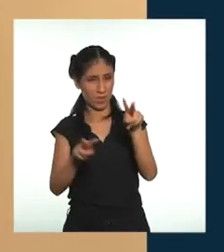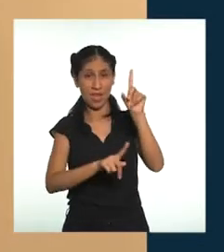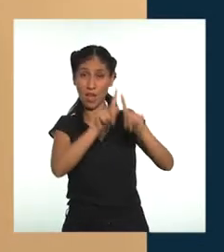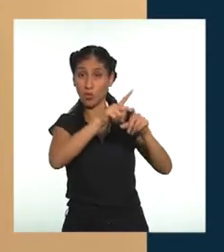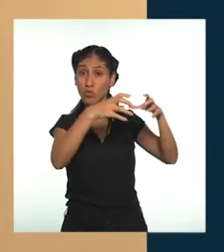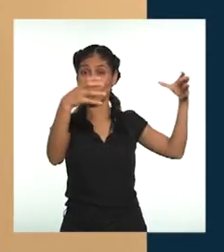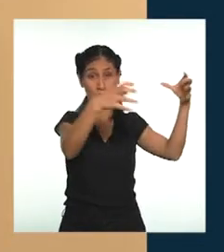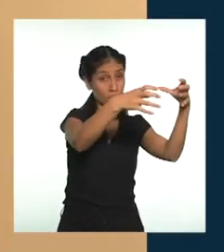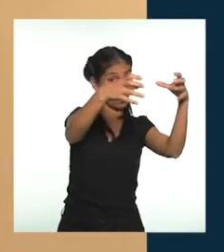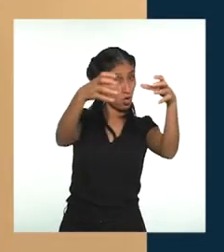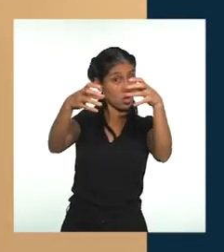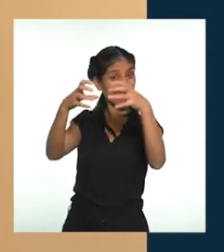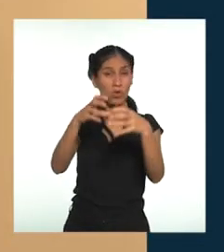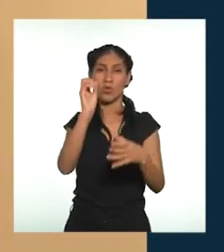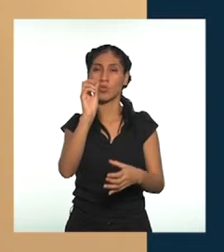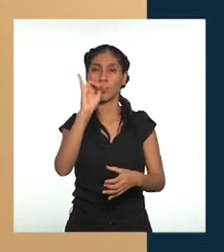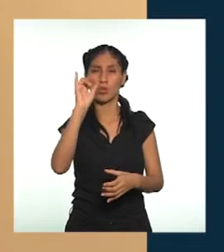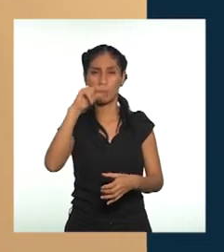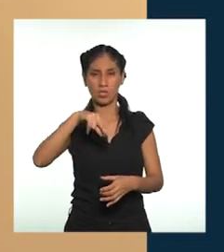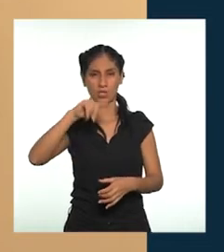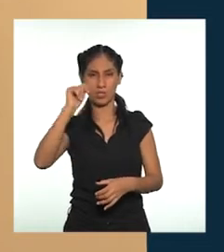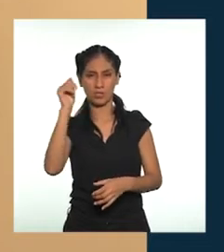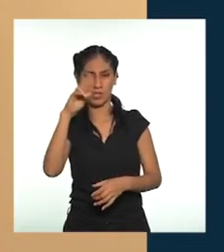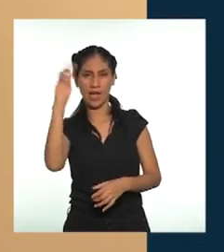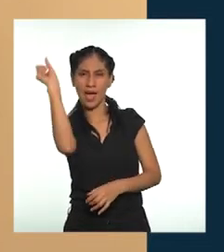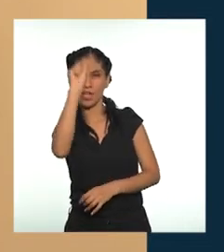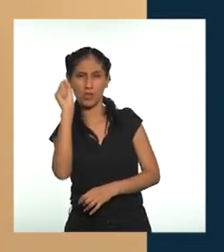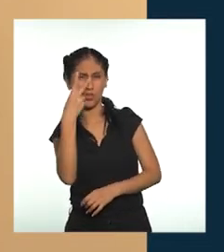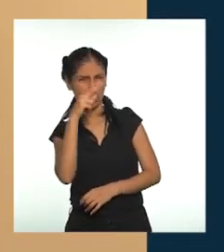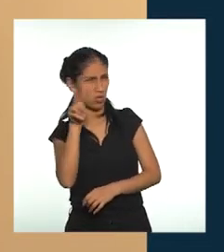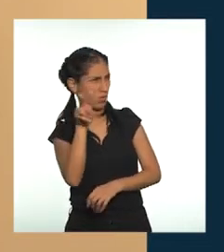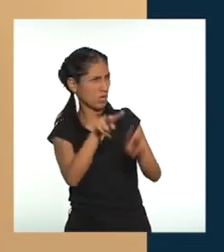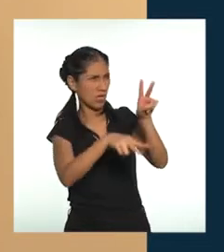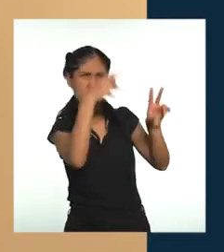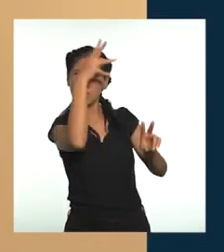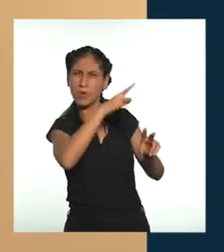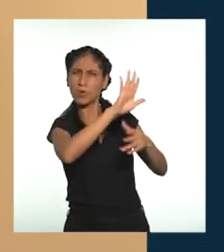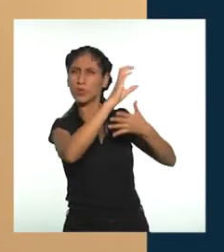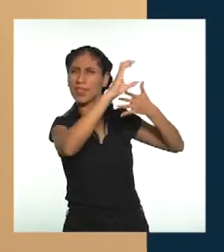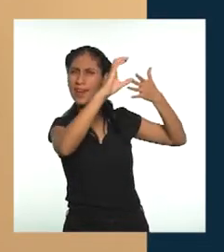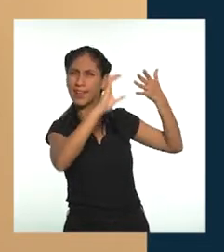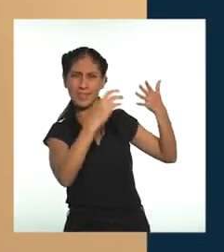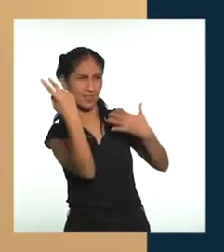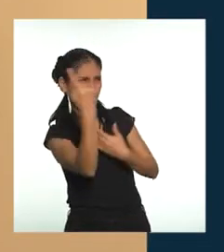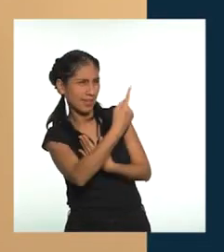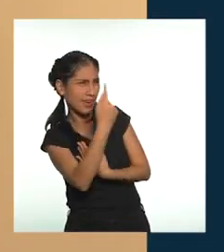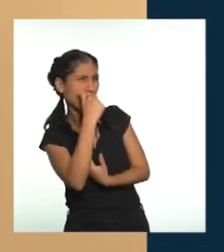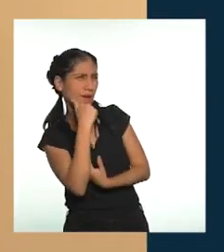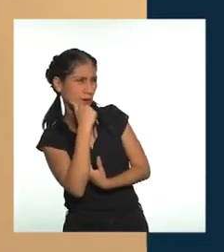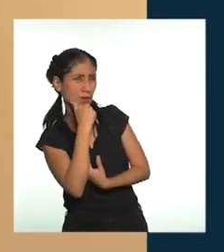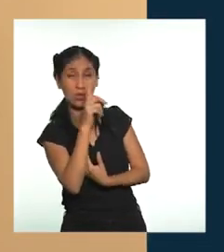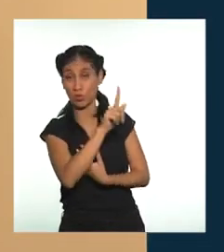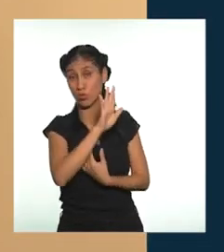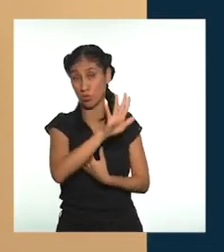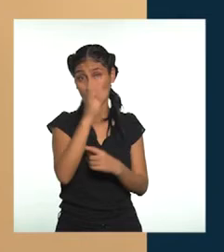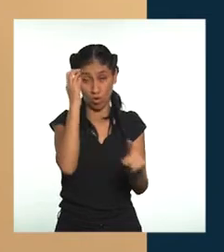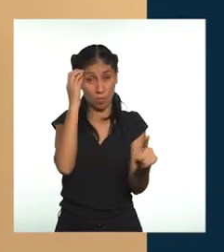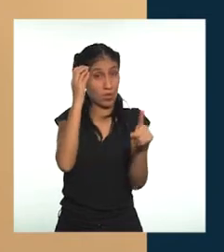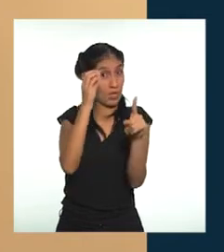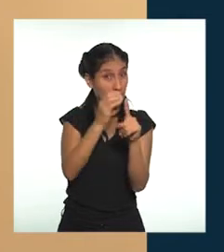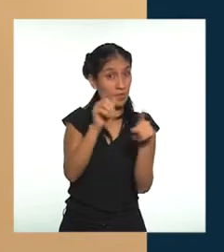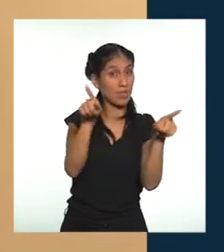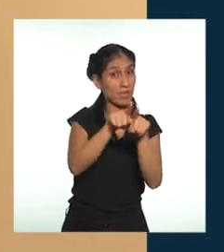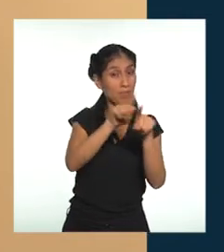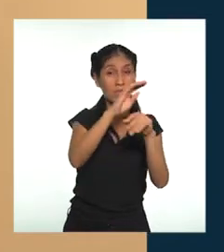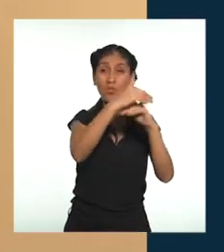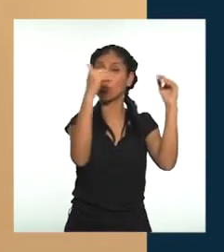los pueblos originarios tomando en cuenta características únicas. Existen las objetivas y